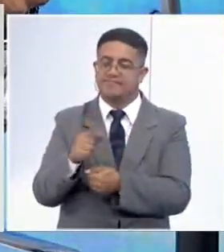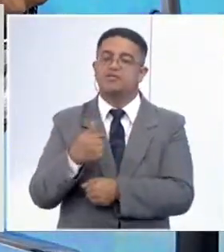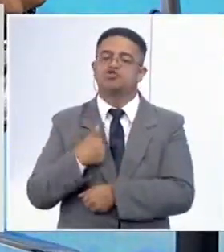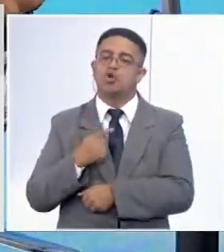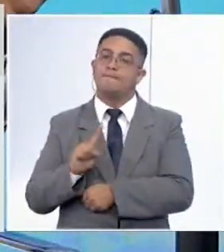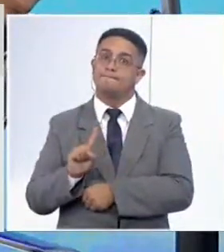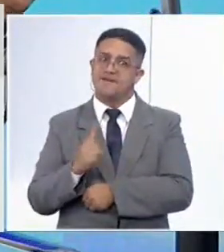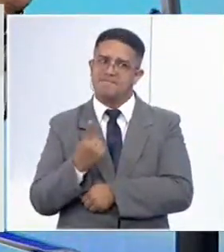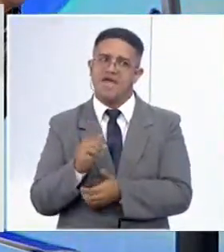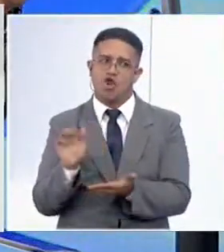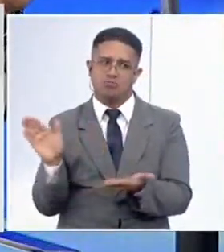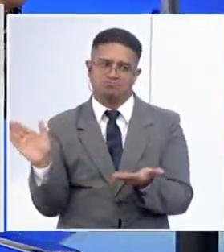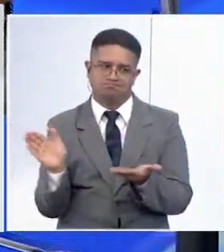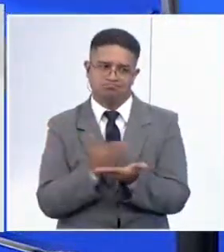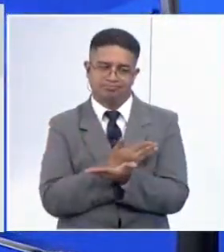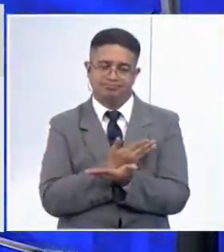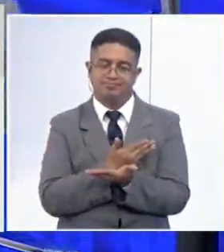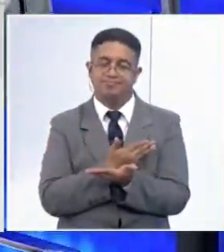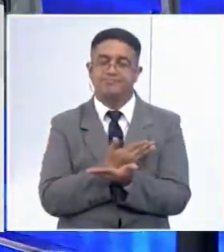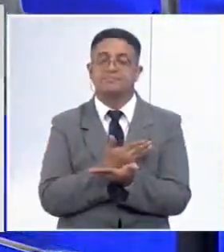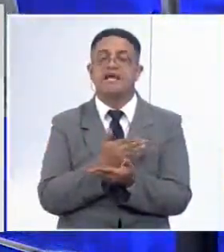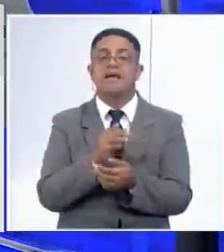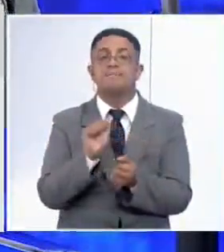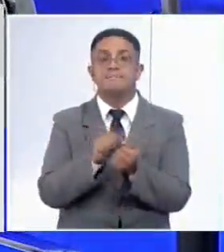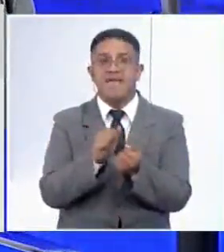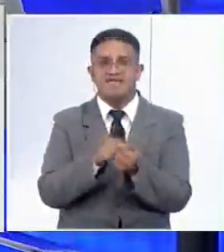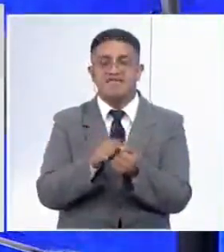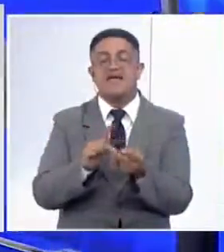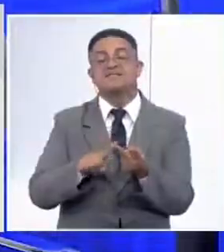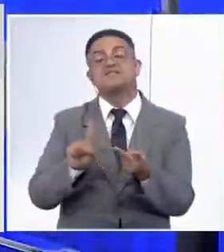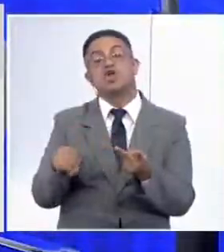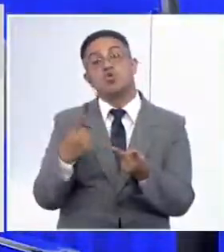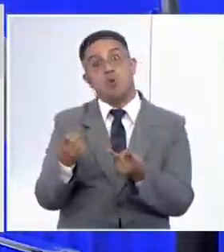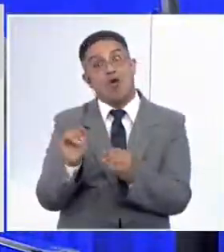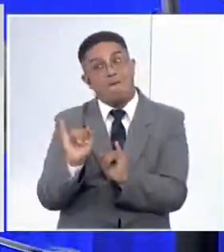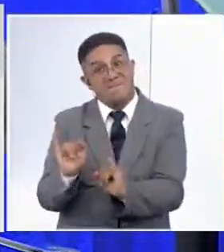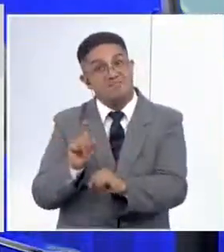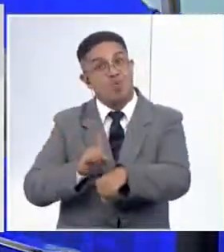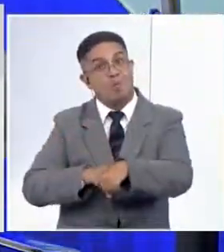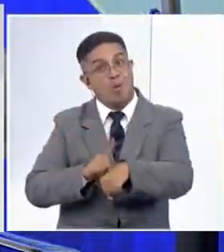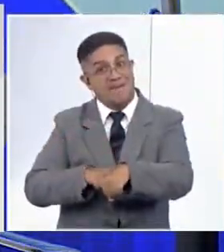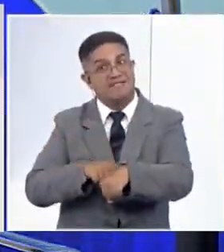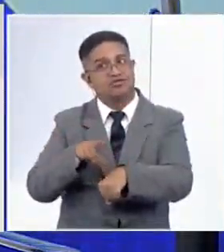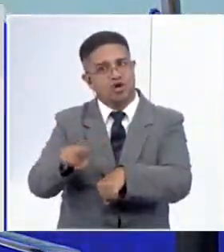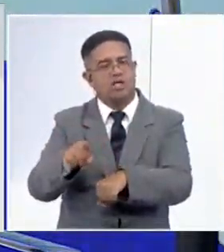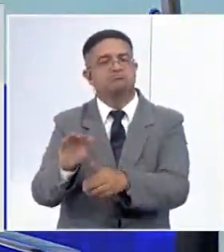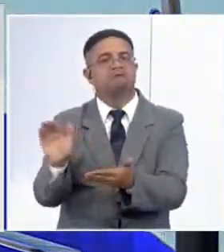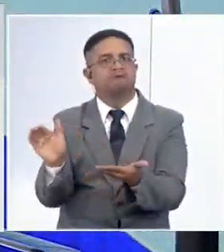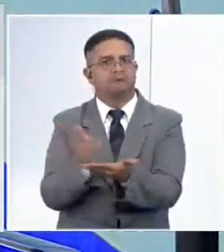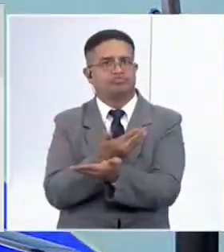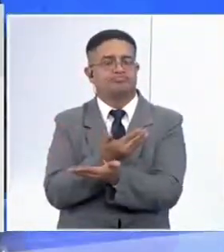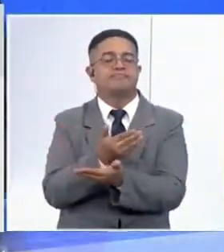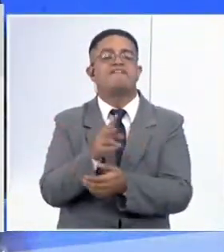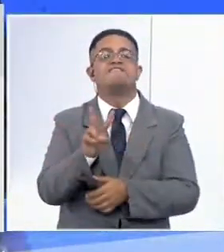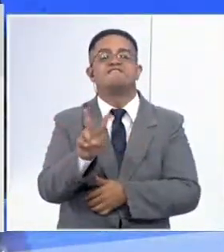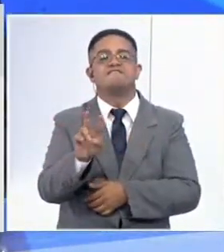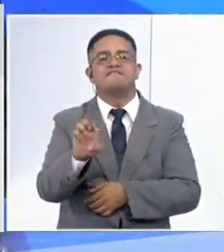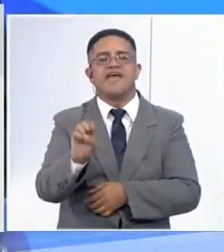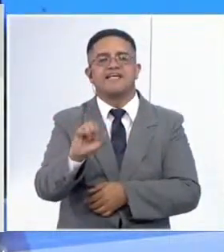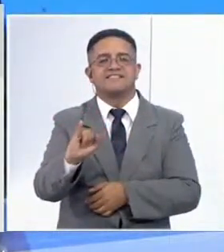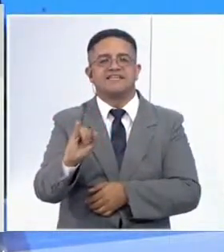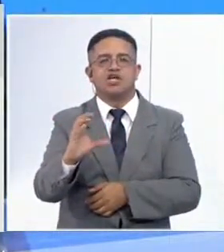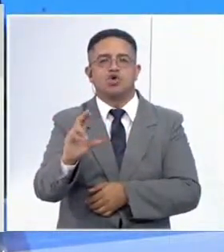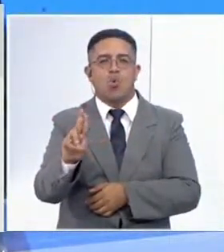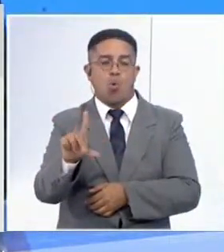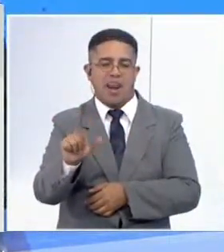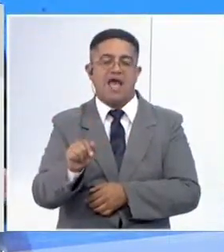primero a resolver la obstrucción, que es la complicación, y posteriormente puede ser en el mismo momento o un par de días después para operar la vesícula. Y que además tiene que ser manos expertos